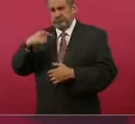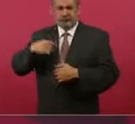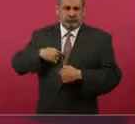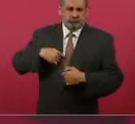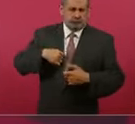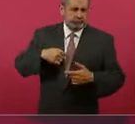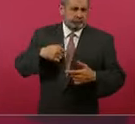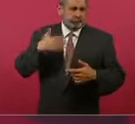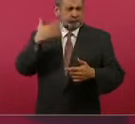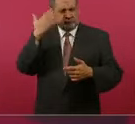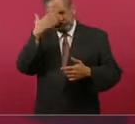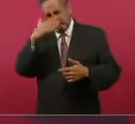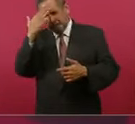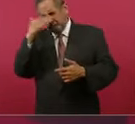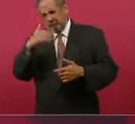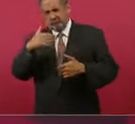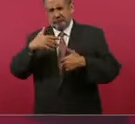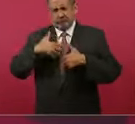tienen